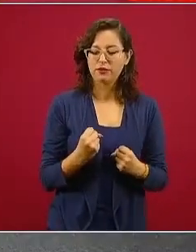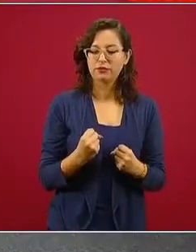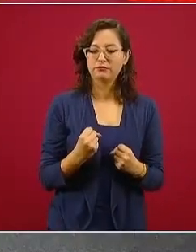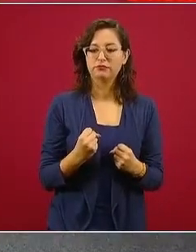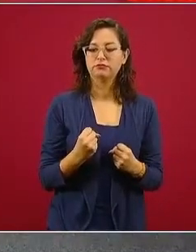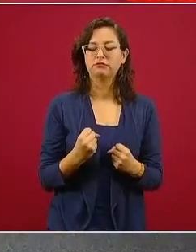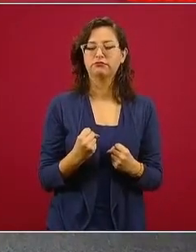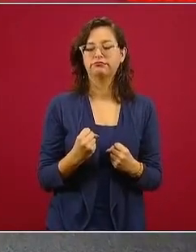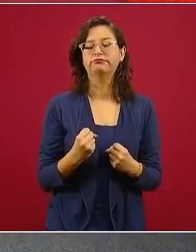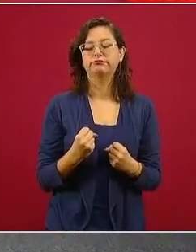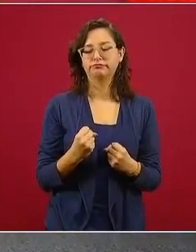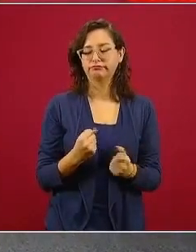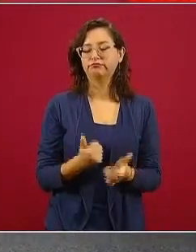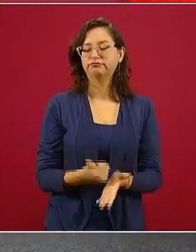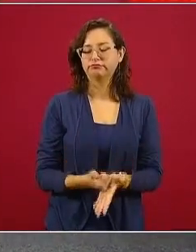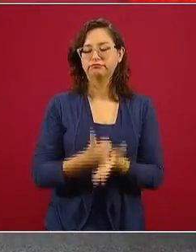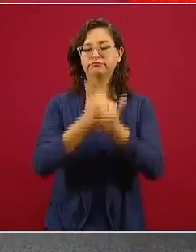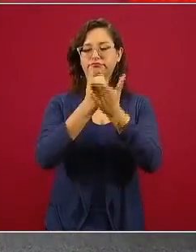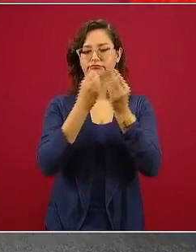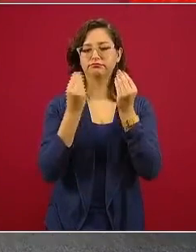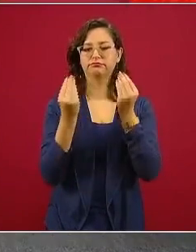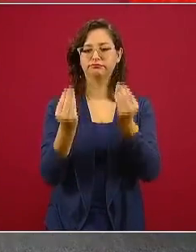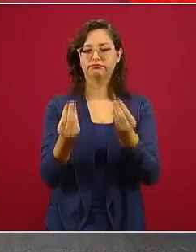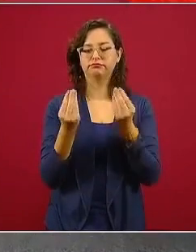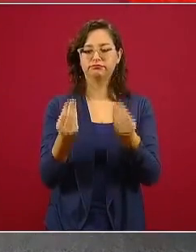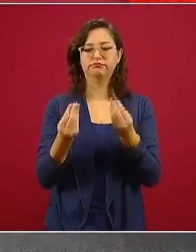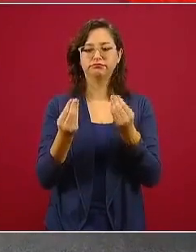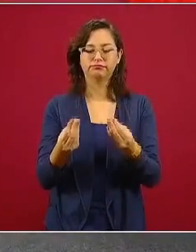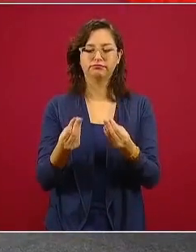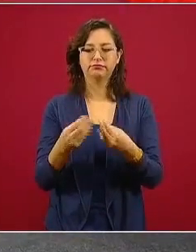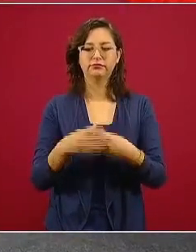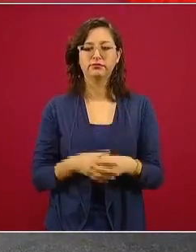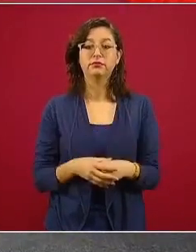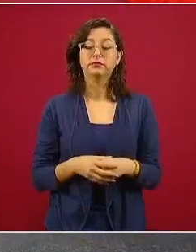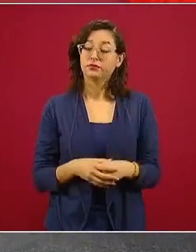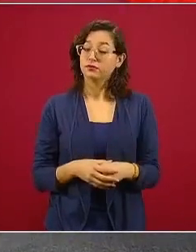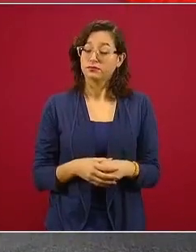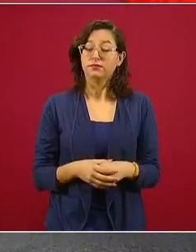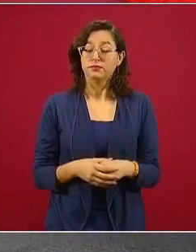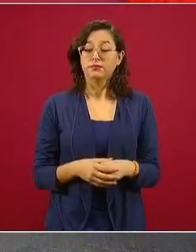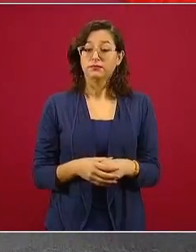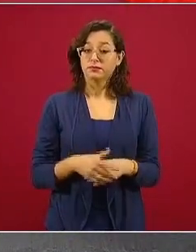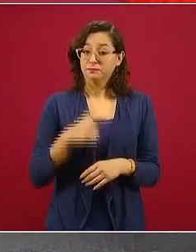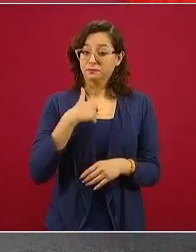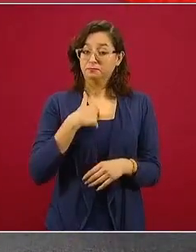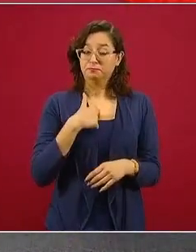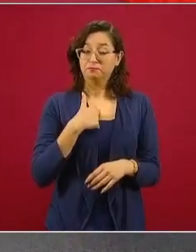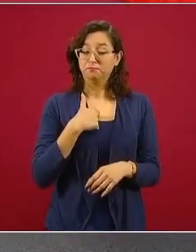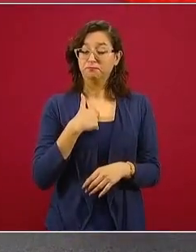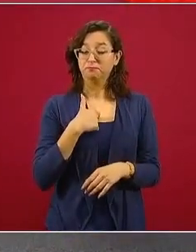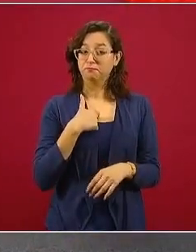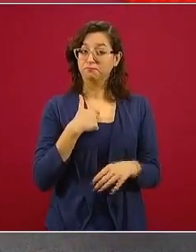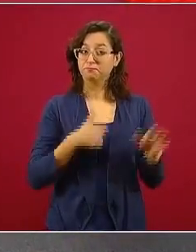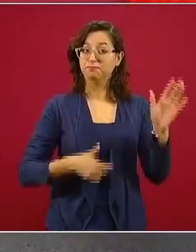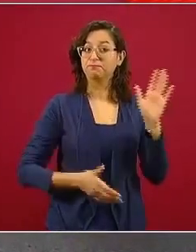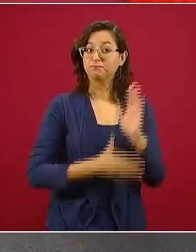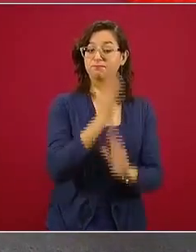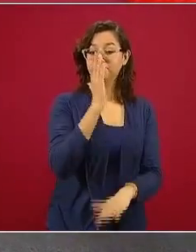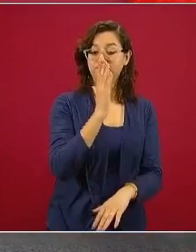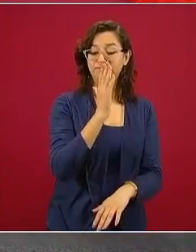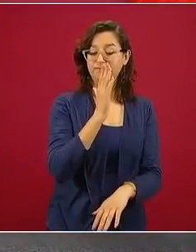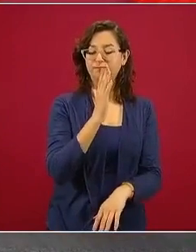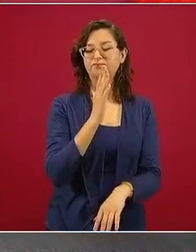va a ser de mucha ayuda. Entonces, por eso voy, por eso la entrevista,